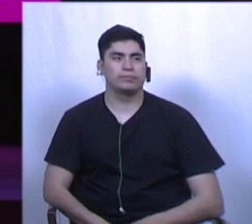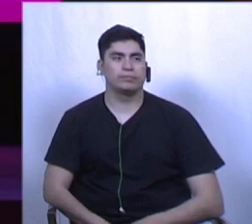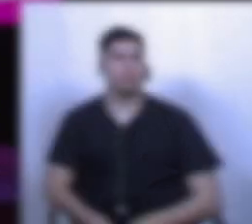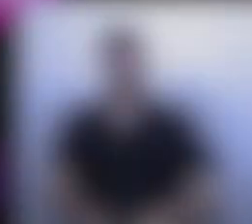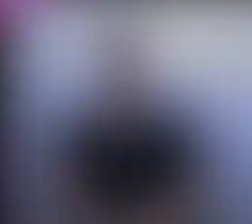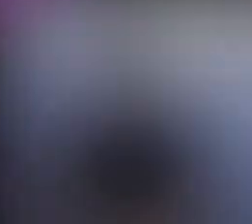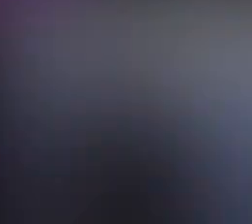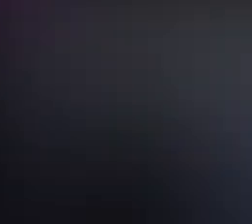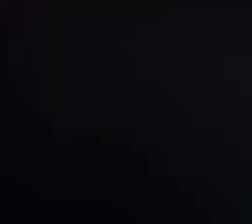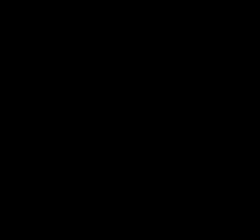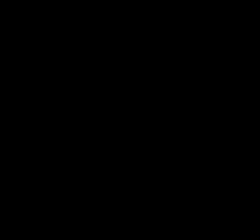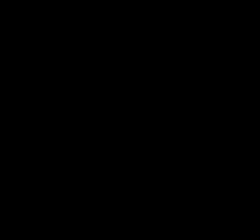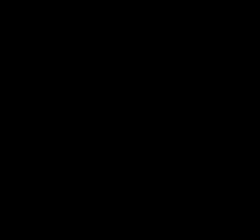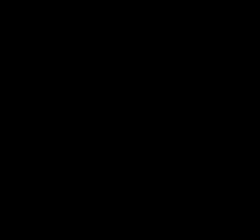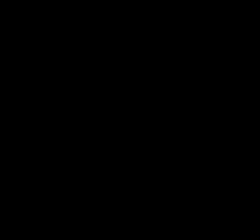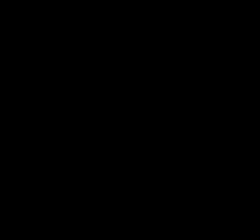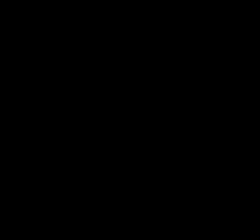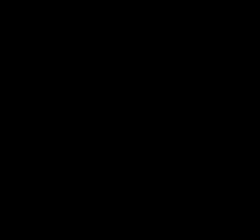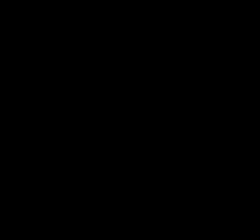Muchísimas gracias.